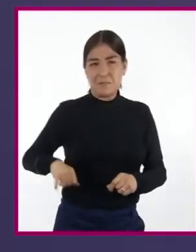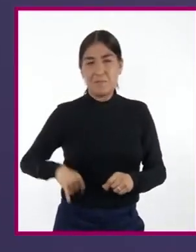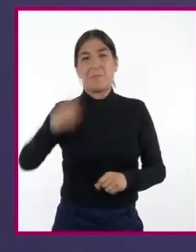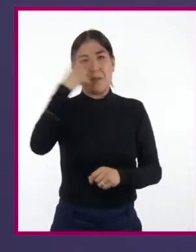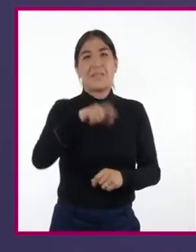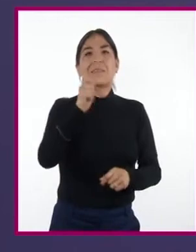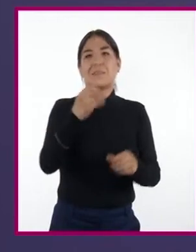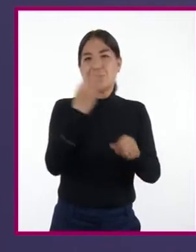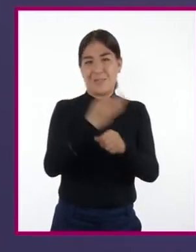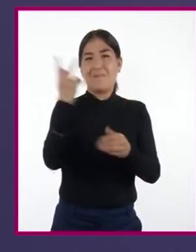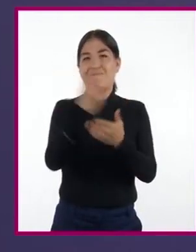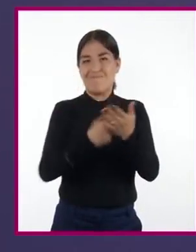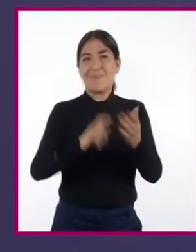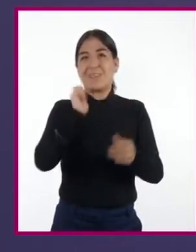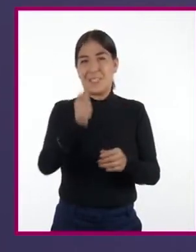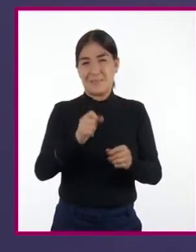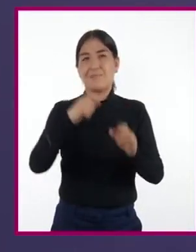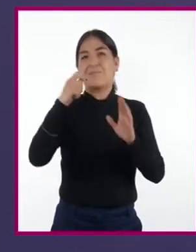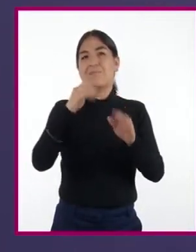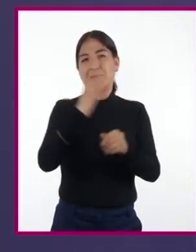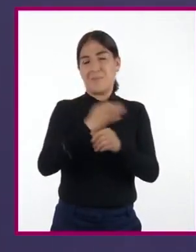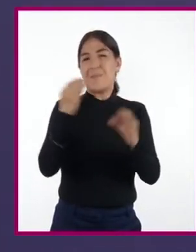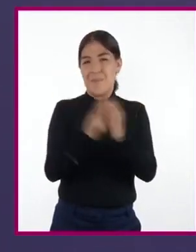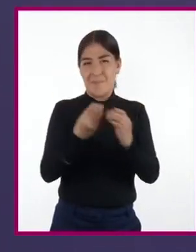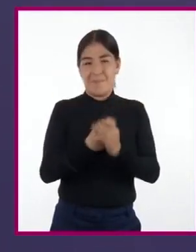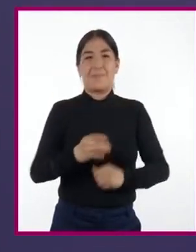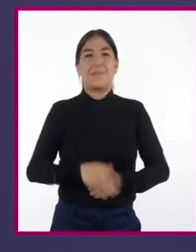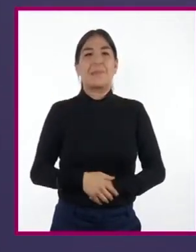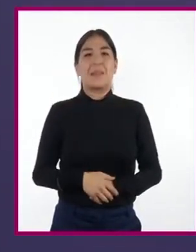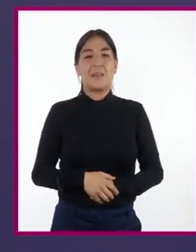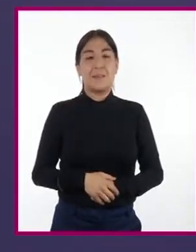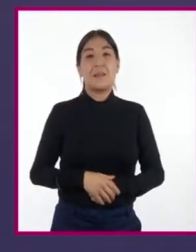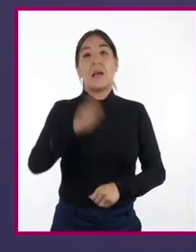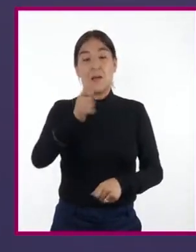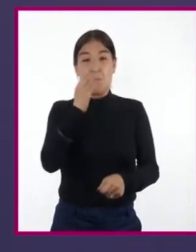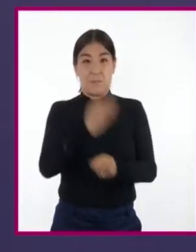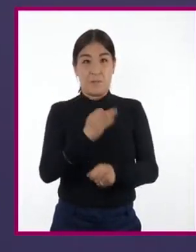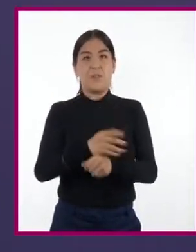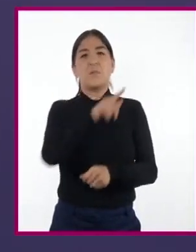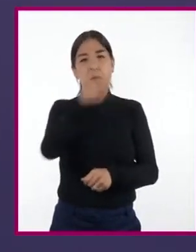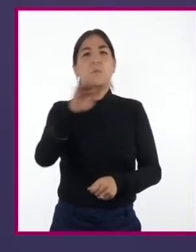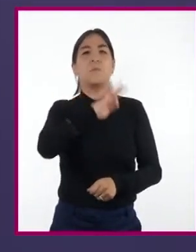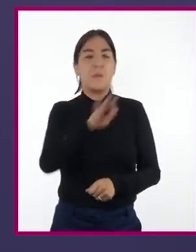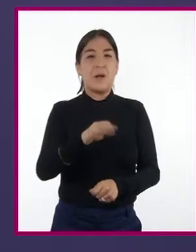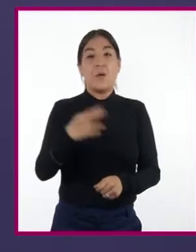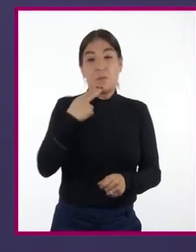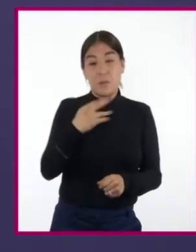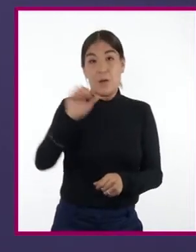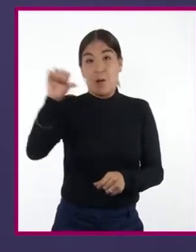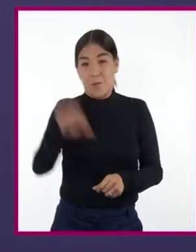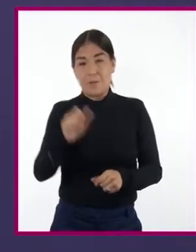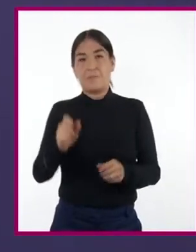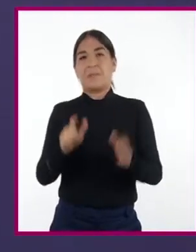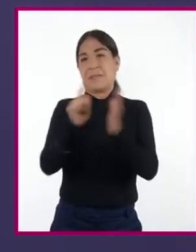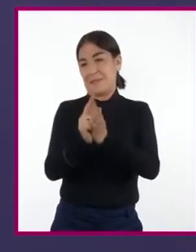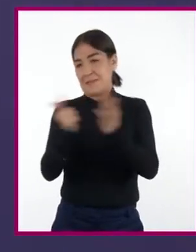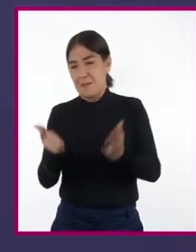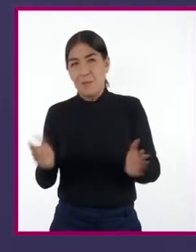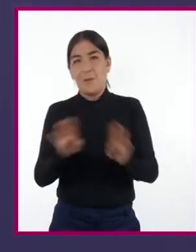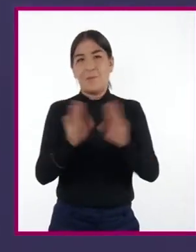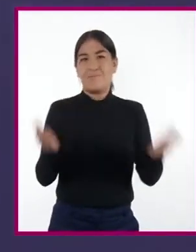surjan al resolver los planteamientos de esta sesión. Muchas de estas las podrán ustedes resolver al momento de consultar su libro